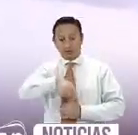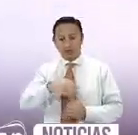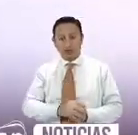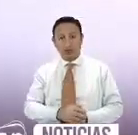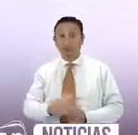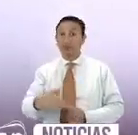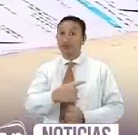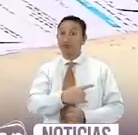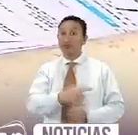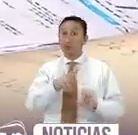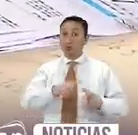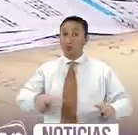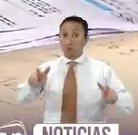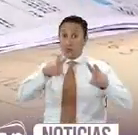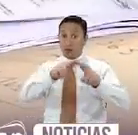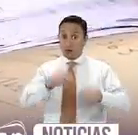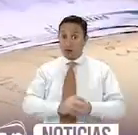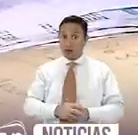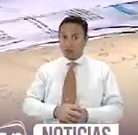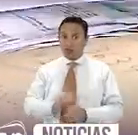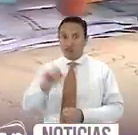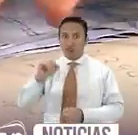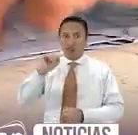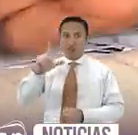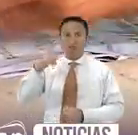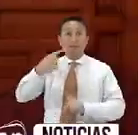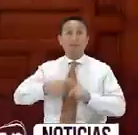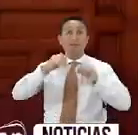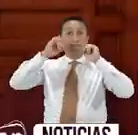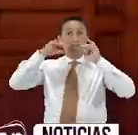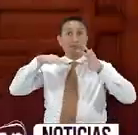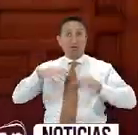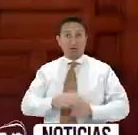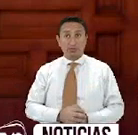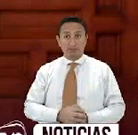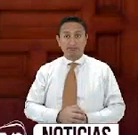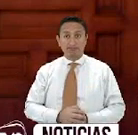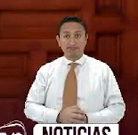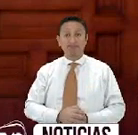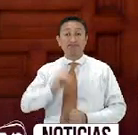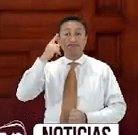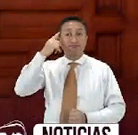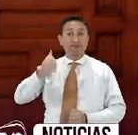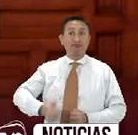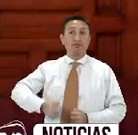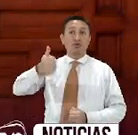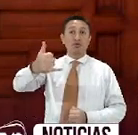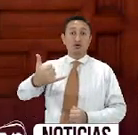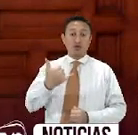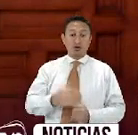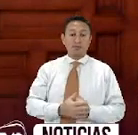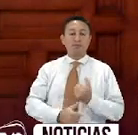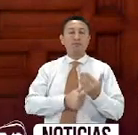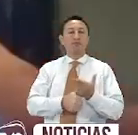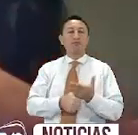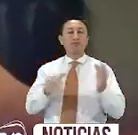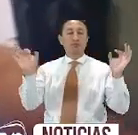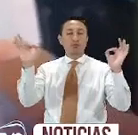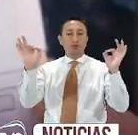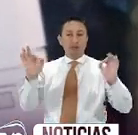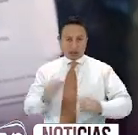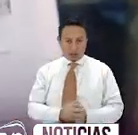advirtieron incrementos en las planillas de energía eléctrica correspondiente al mes de septiembre, el Gobierno Nacional, a través del Ministerio de Energía y